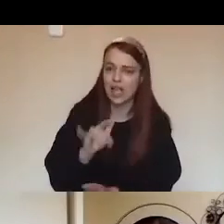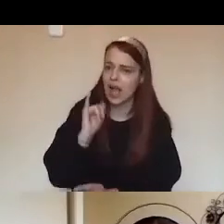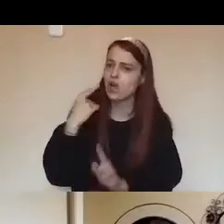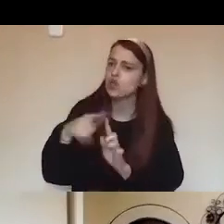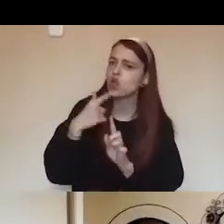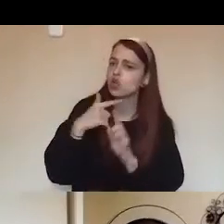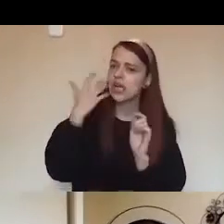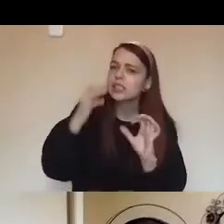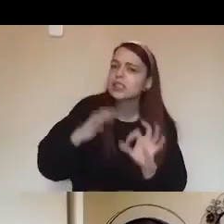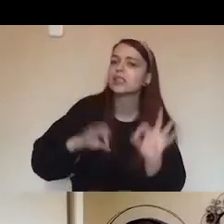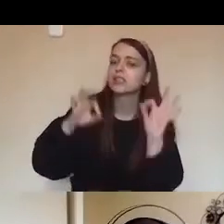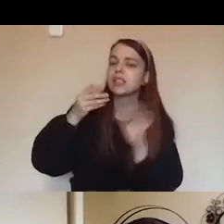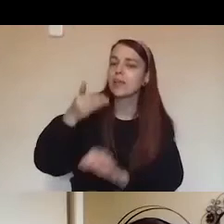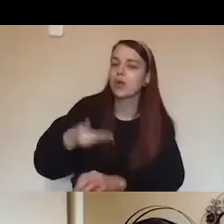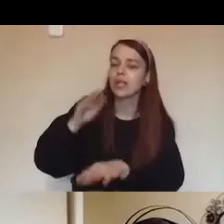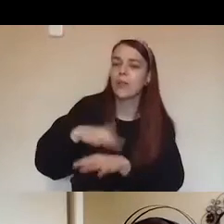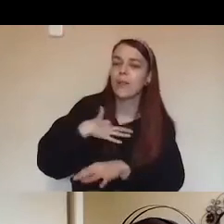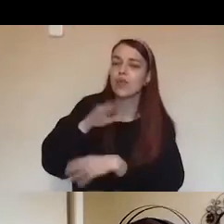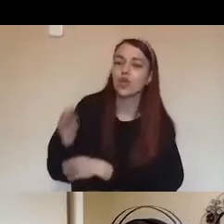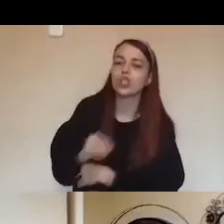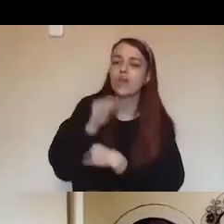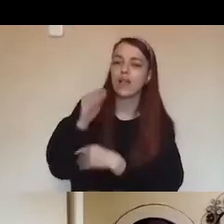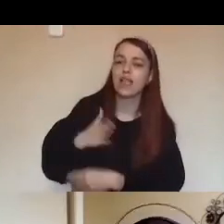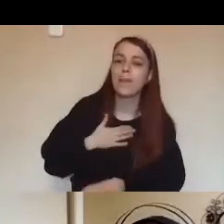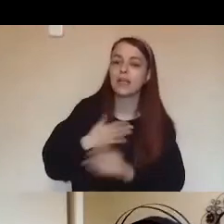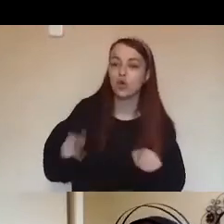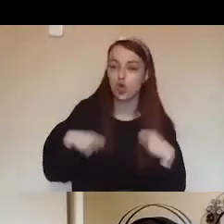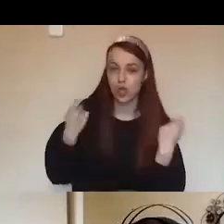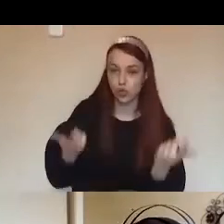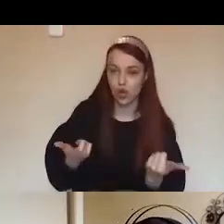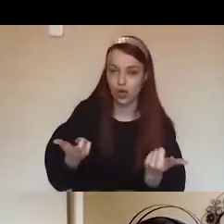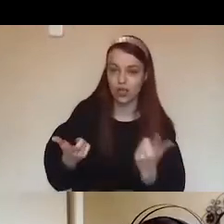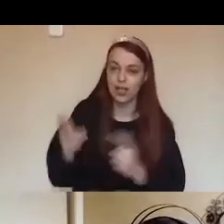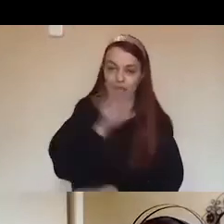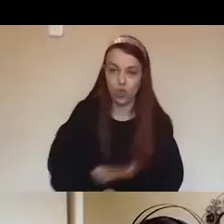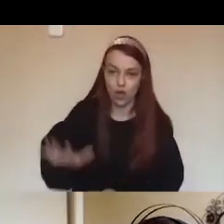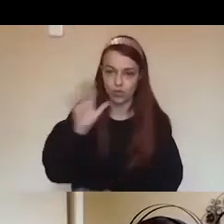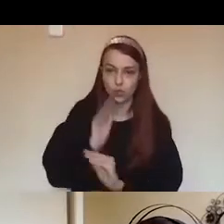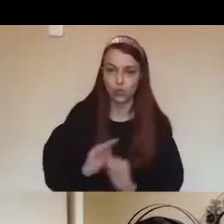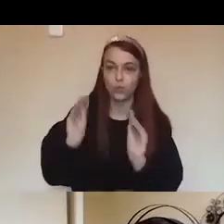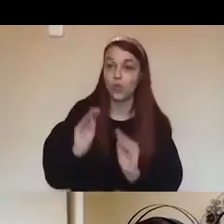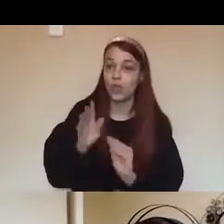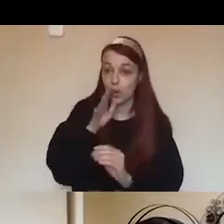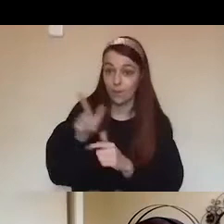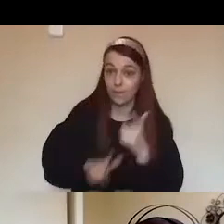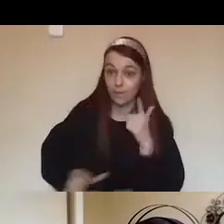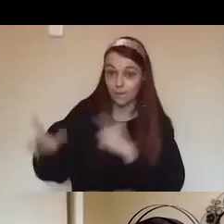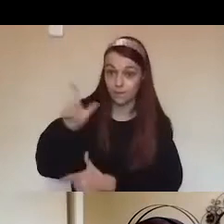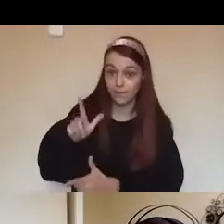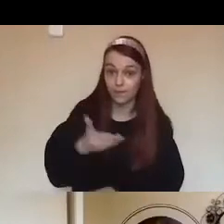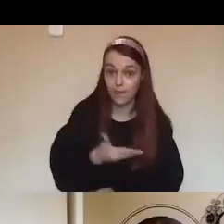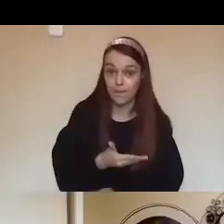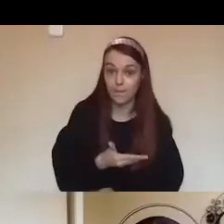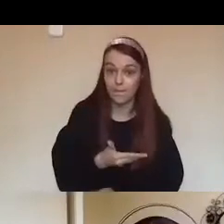torno a conservación del patrimonio natural a nivel nacional. Entonces, en este viaje les